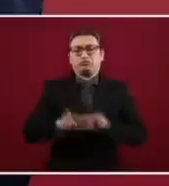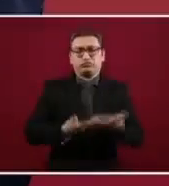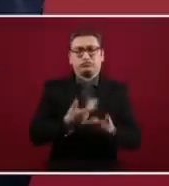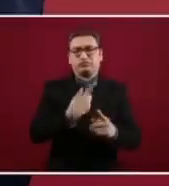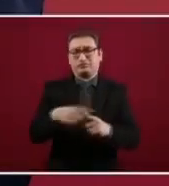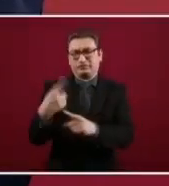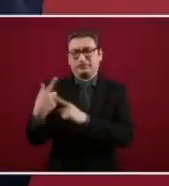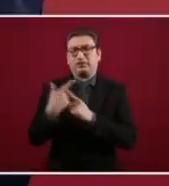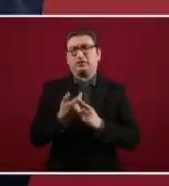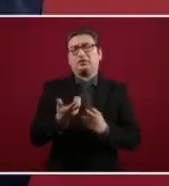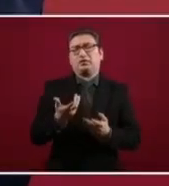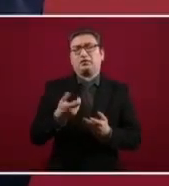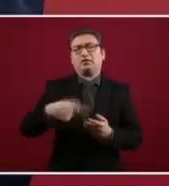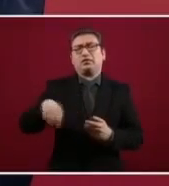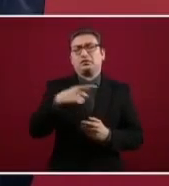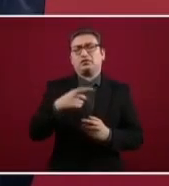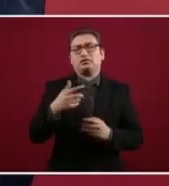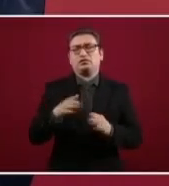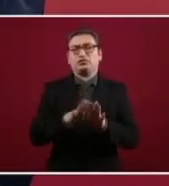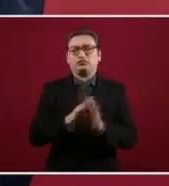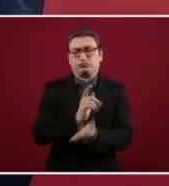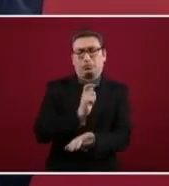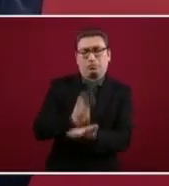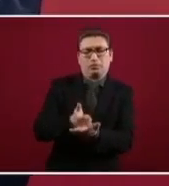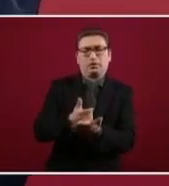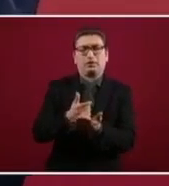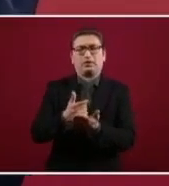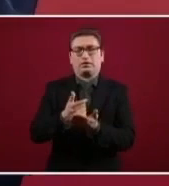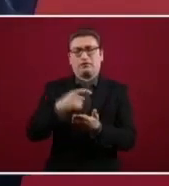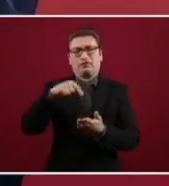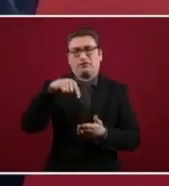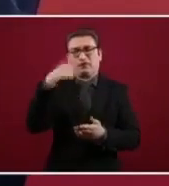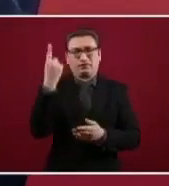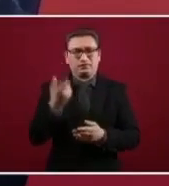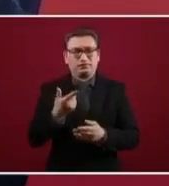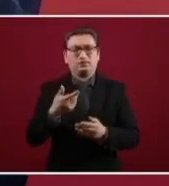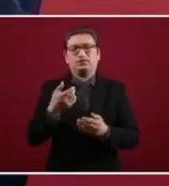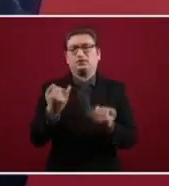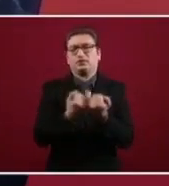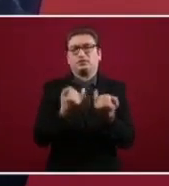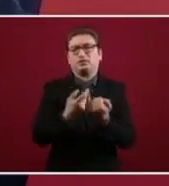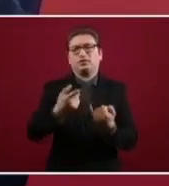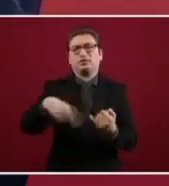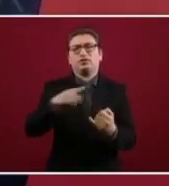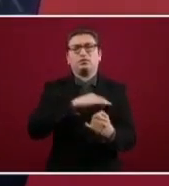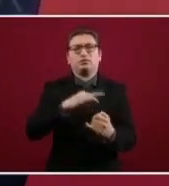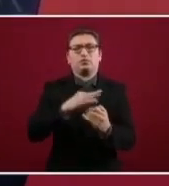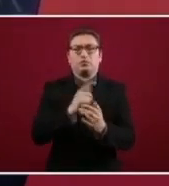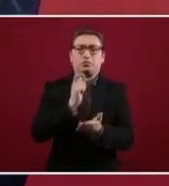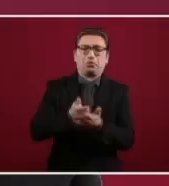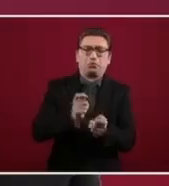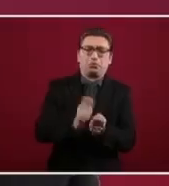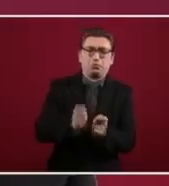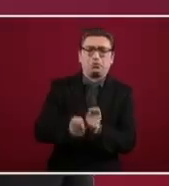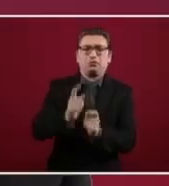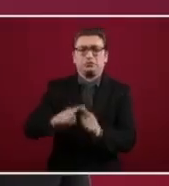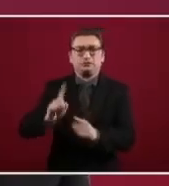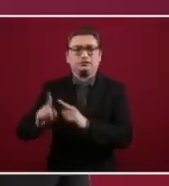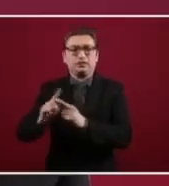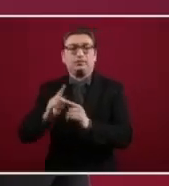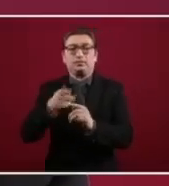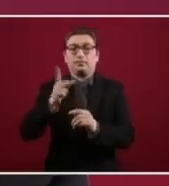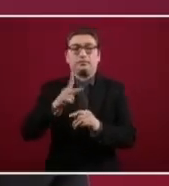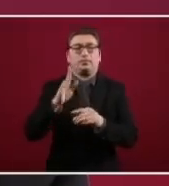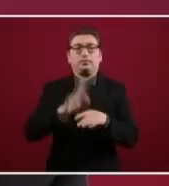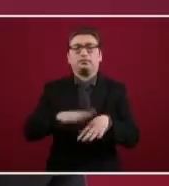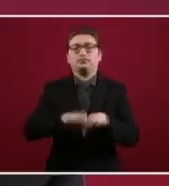más favorables al pagar que se da tanto en cualquier tipo de pago pero especialmente buscando